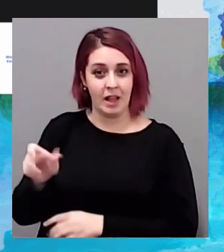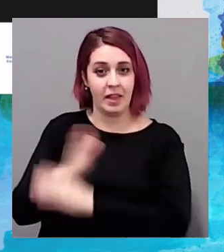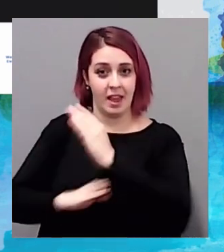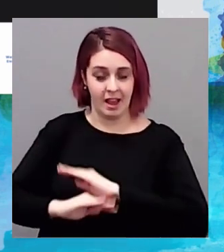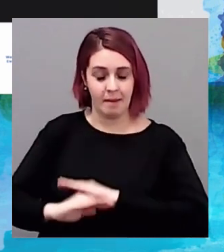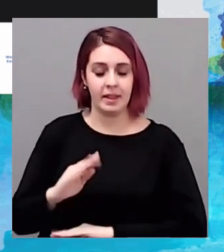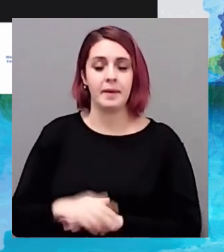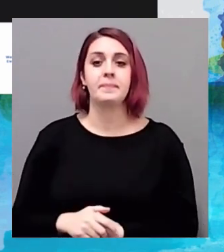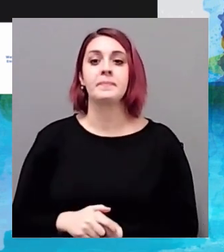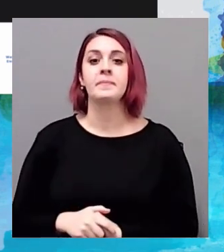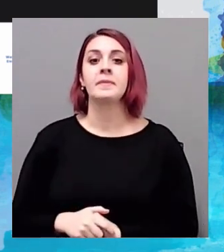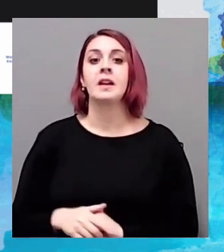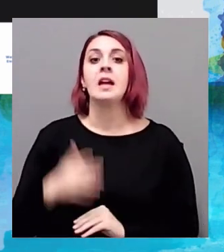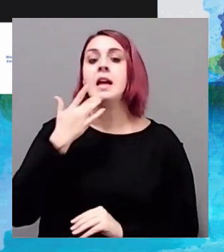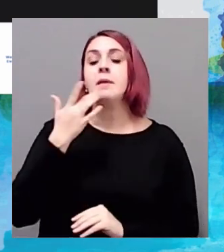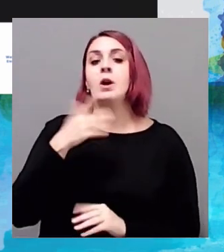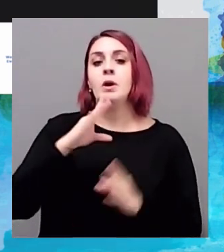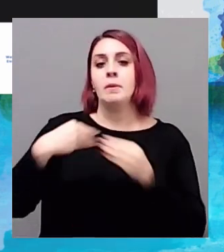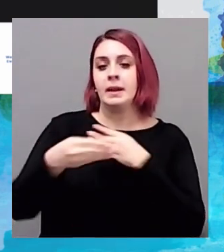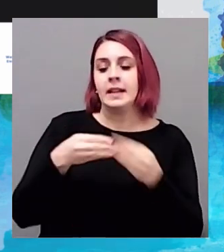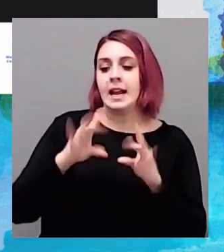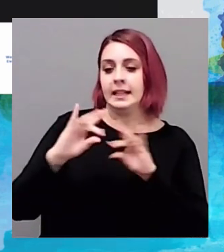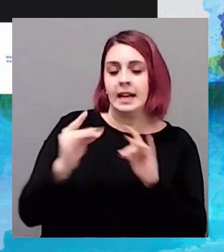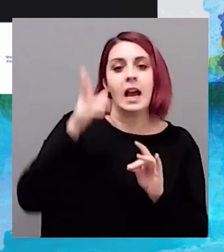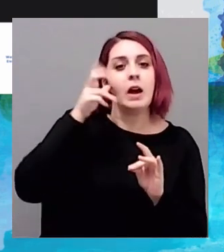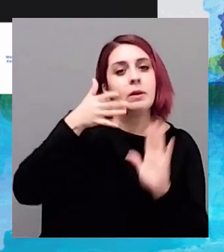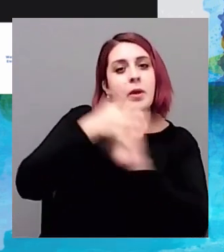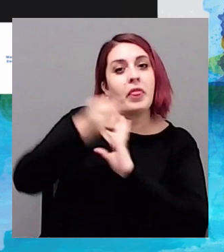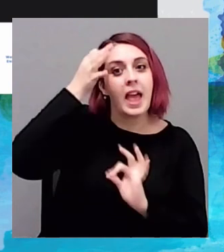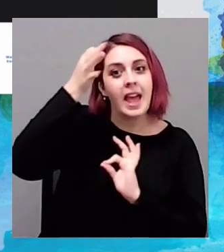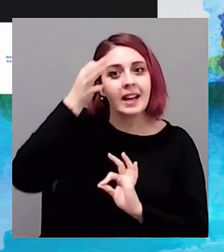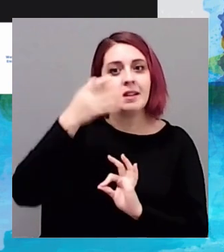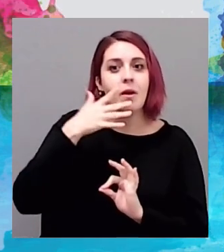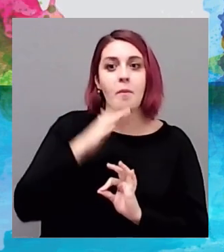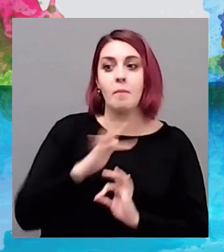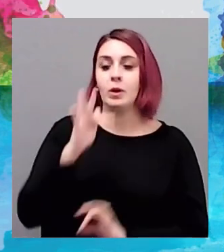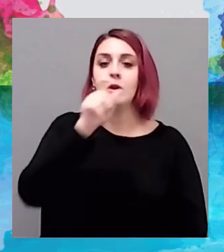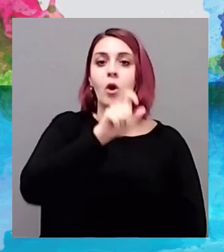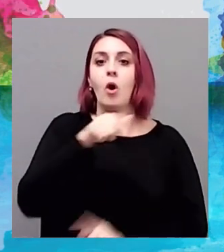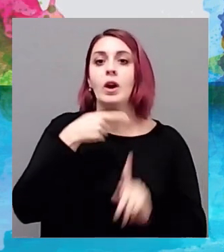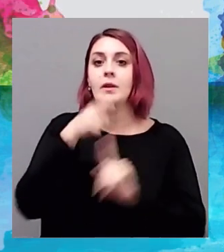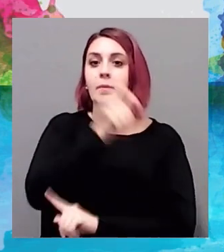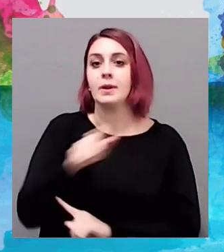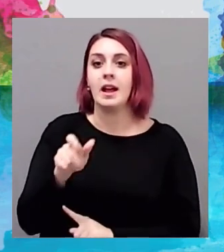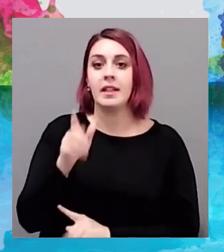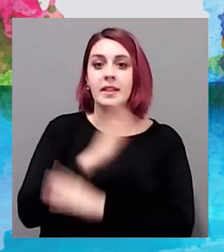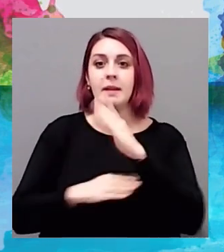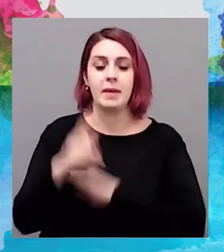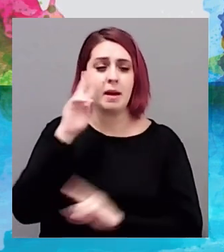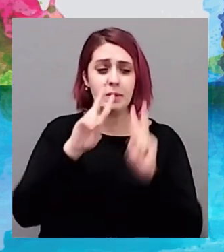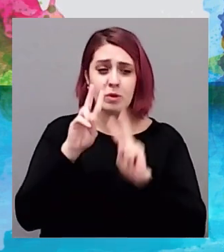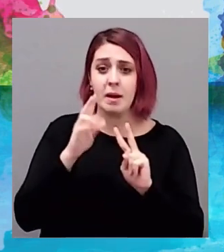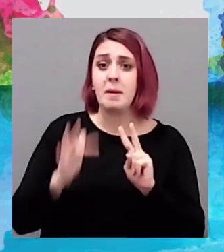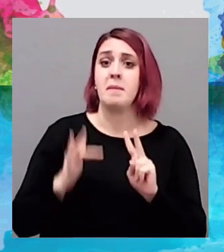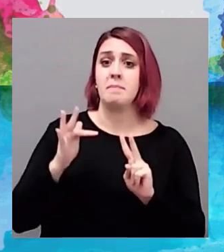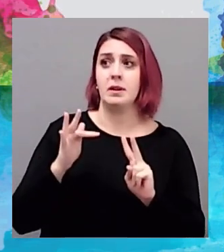multisensoriales con los materiales táctiles, auditivos, olfativos o descriptivos son beneficiosas para personas con discapacidad visual, pero para todo